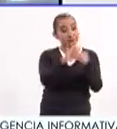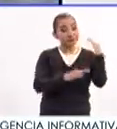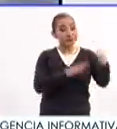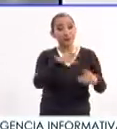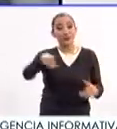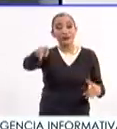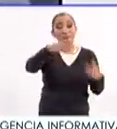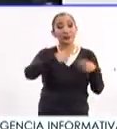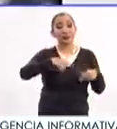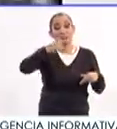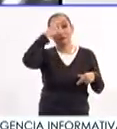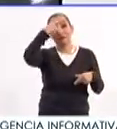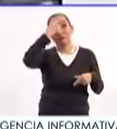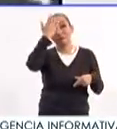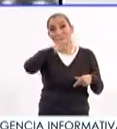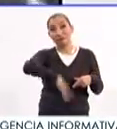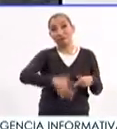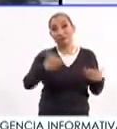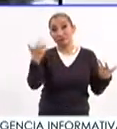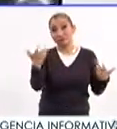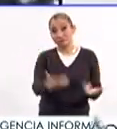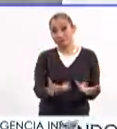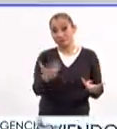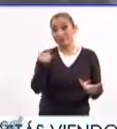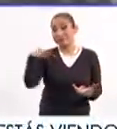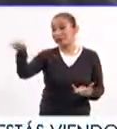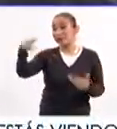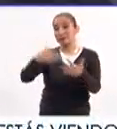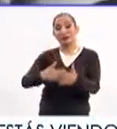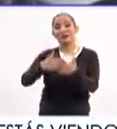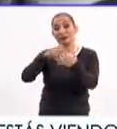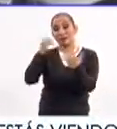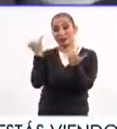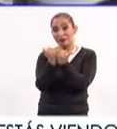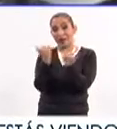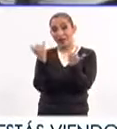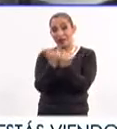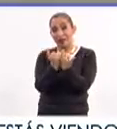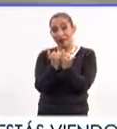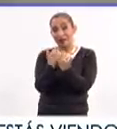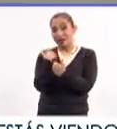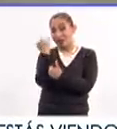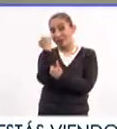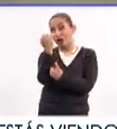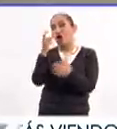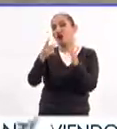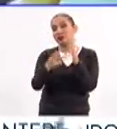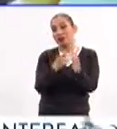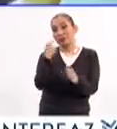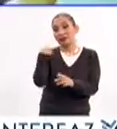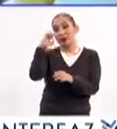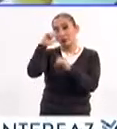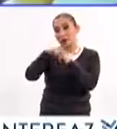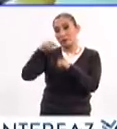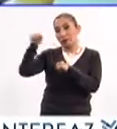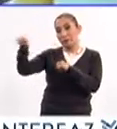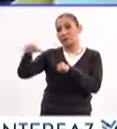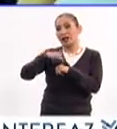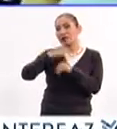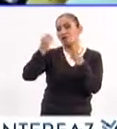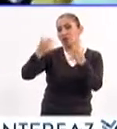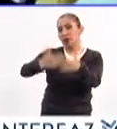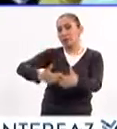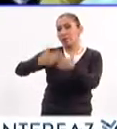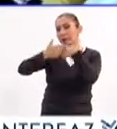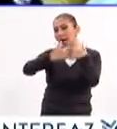nosotros fuéramos conscientes de lo que estamos haciendo, las empresas también. Y yo creo que el paradigma otra vez está en Europa. Hay muchas